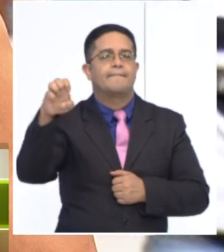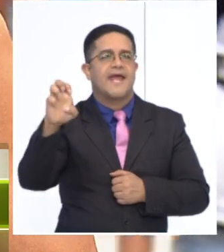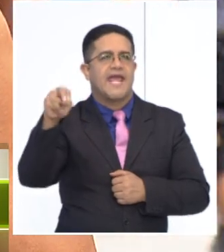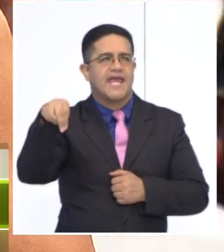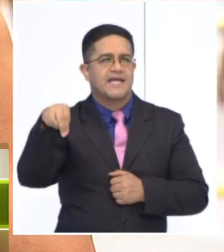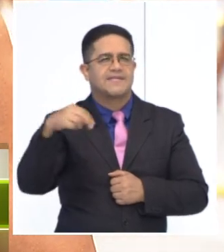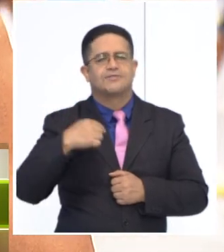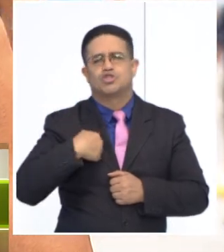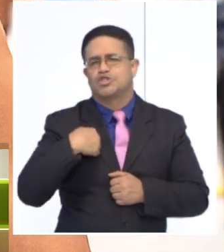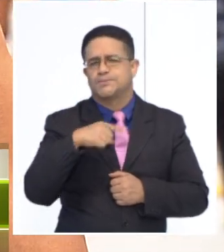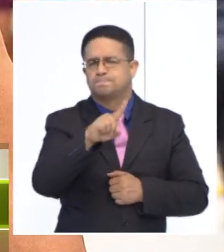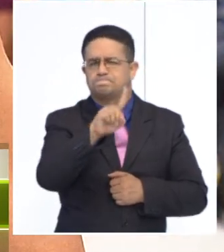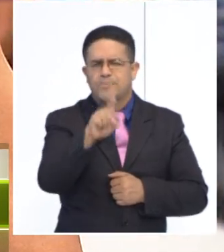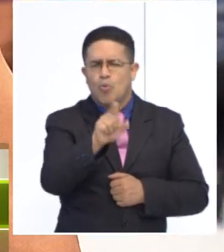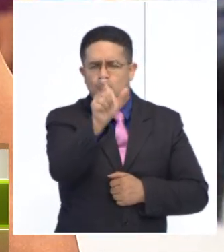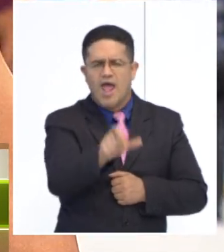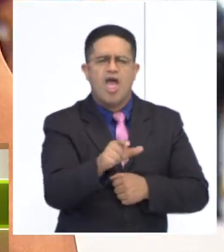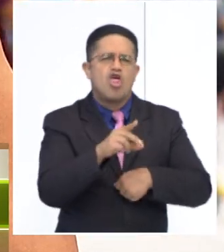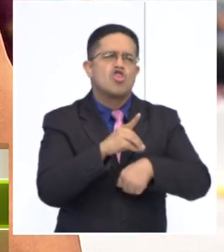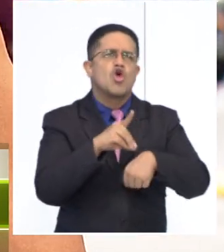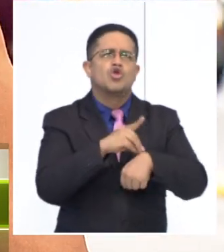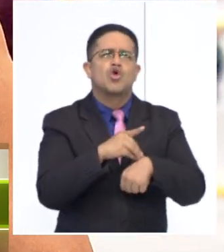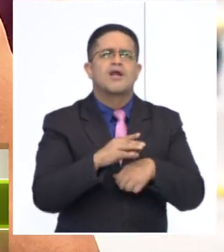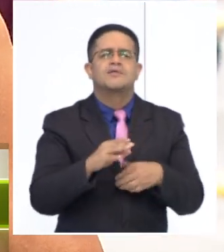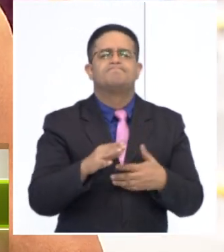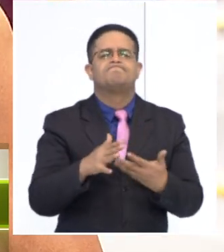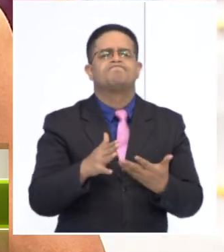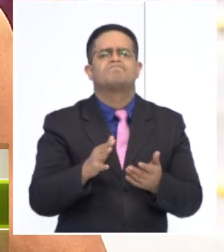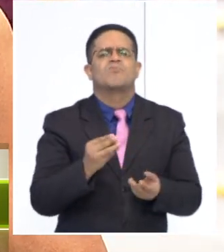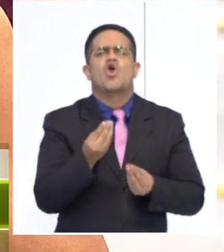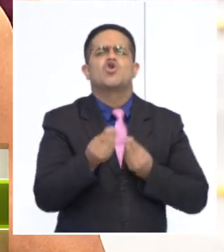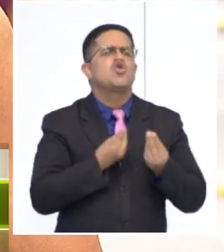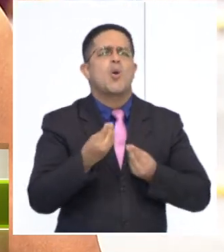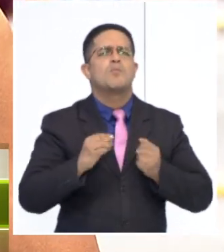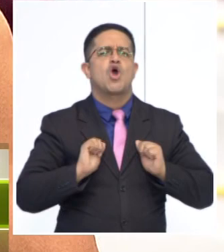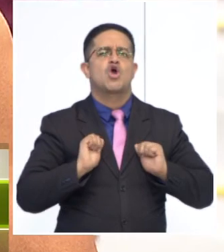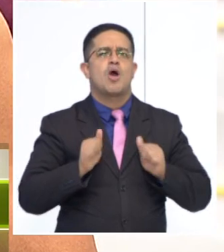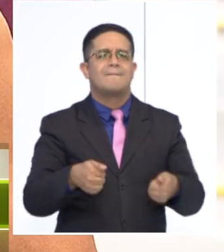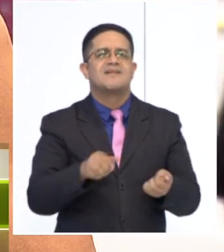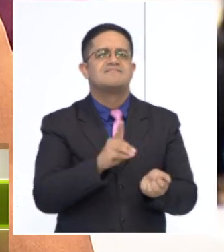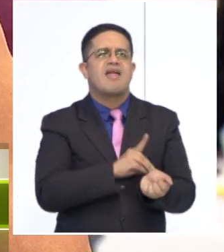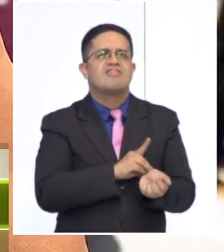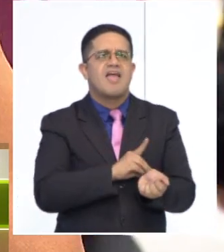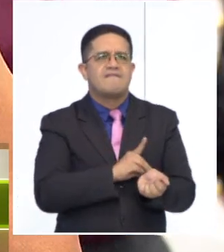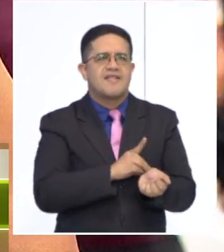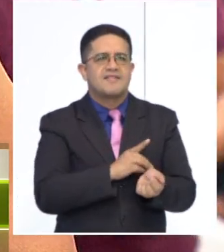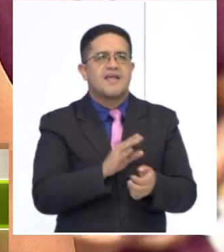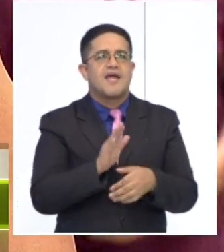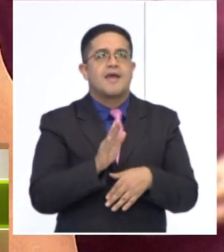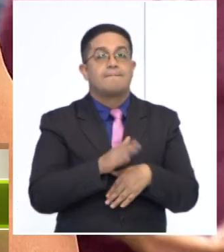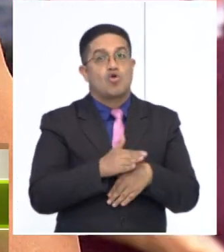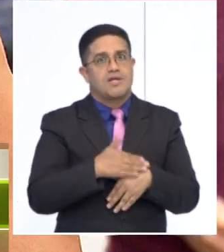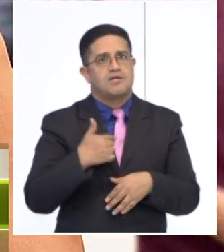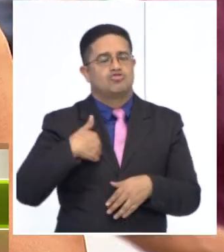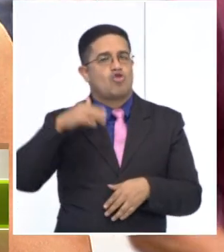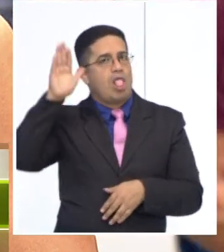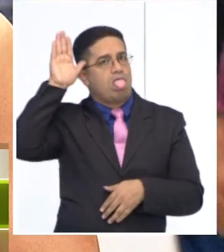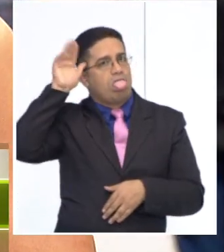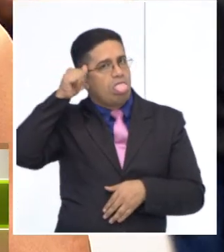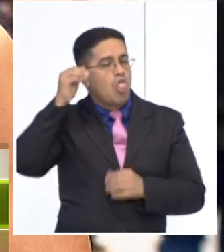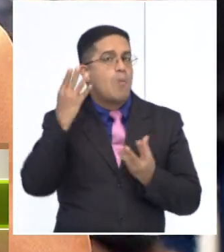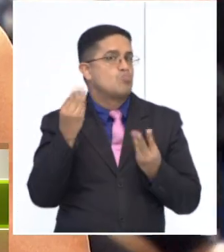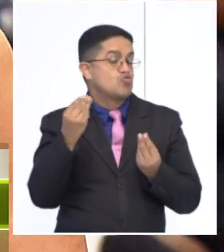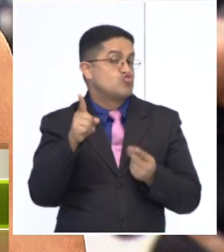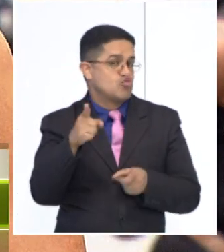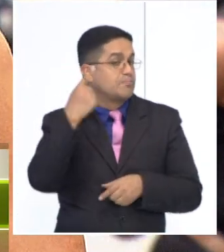Le voy a preguntar a la doctora cuáles son los principios de la diabetes, porque orino mucho y creo que sea